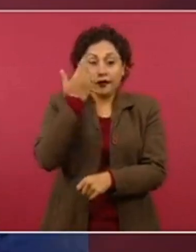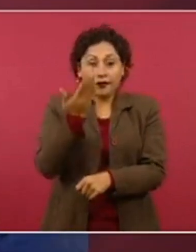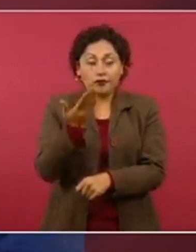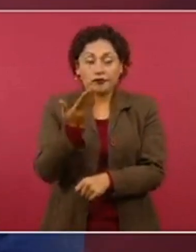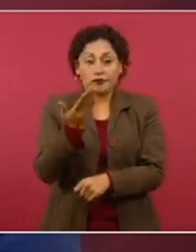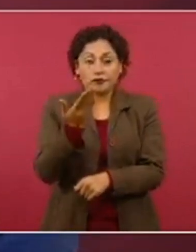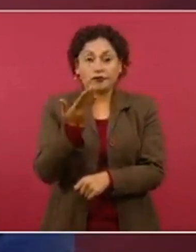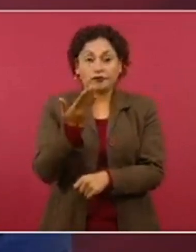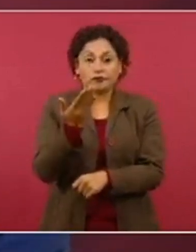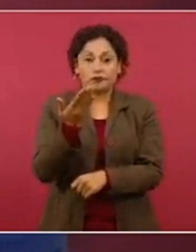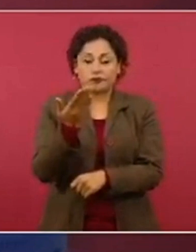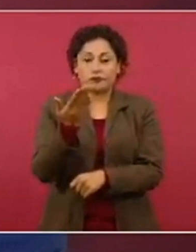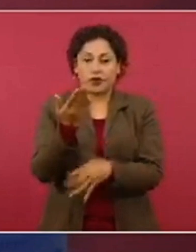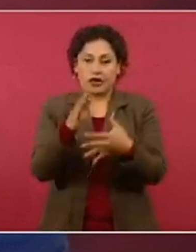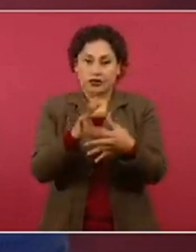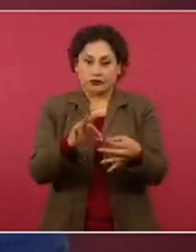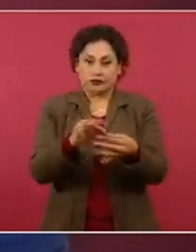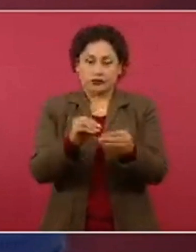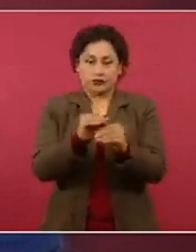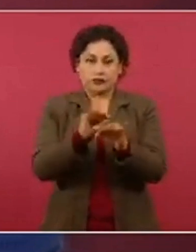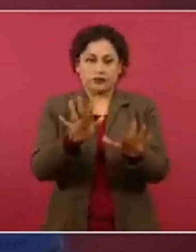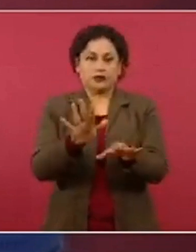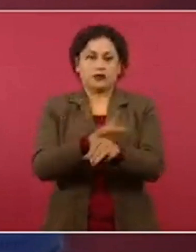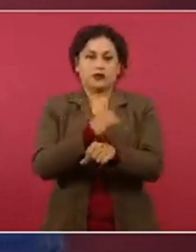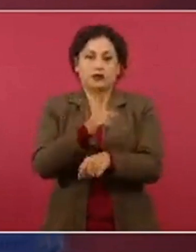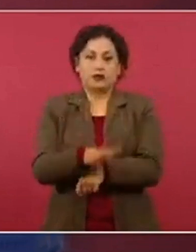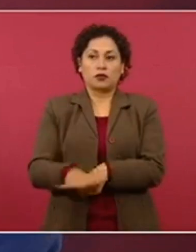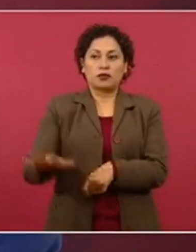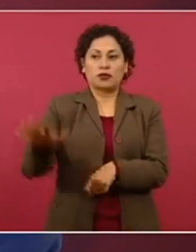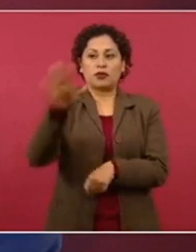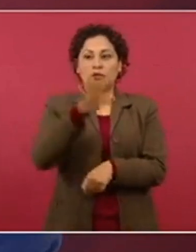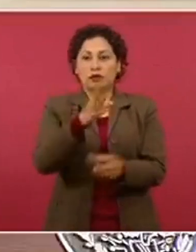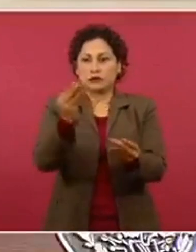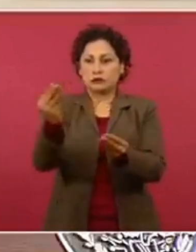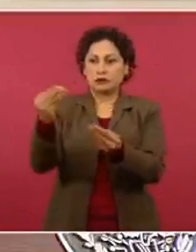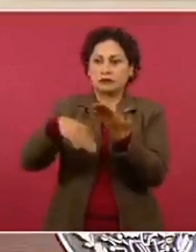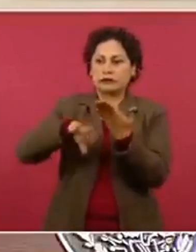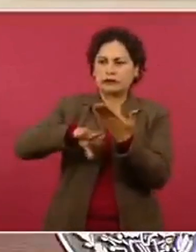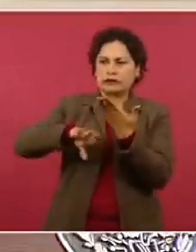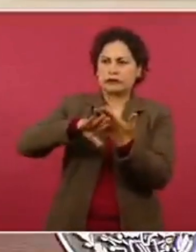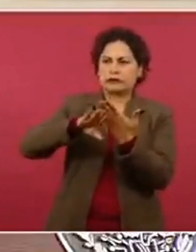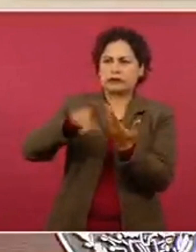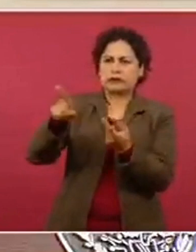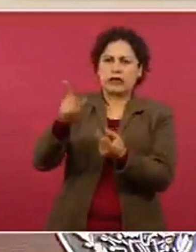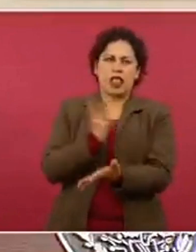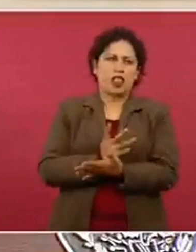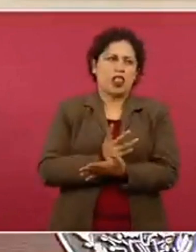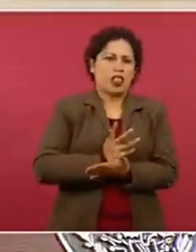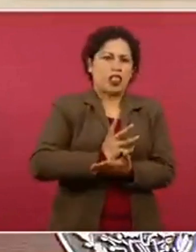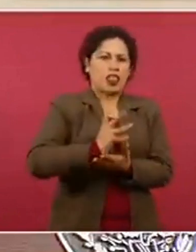se alborotan los sopilotes, con todo